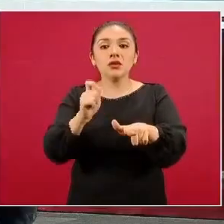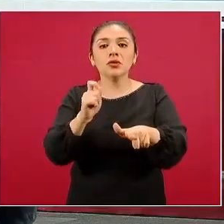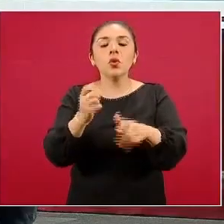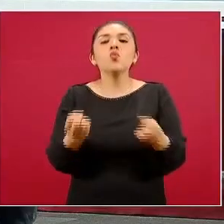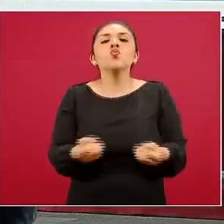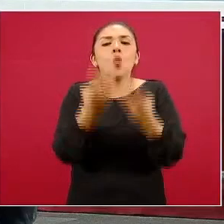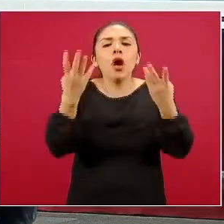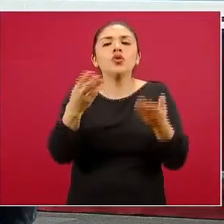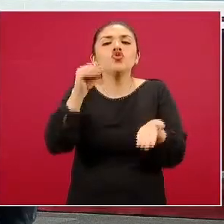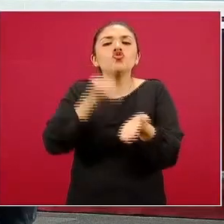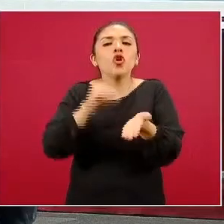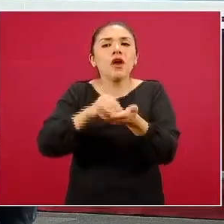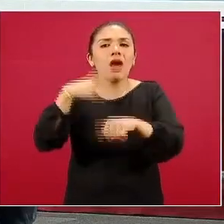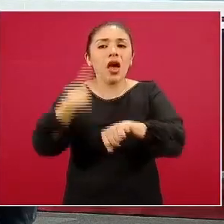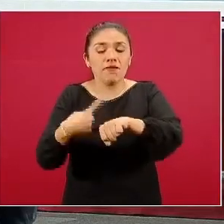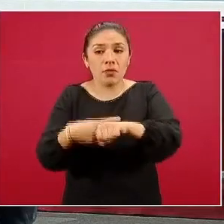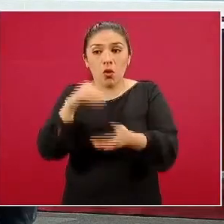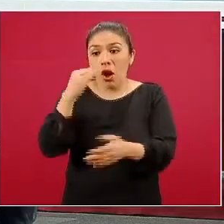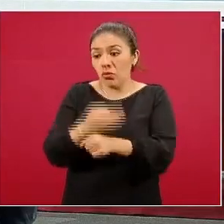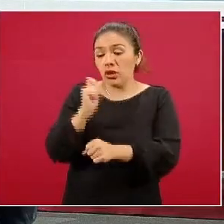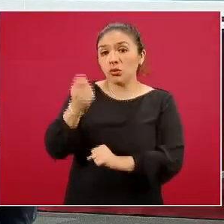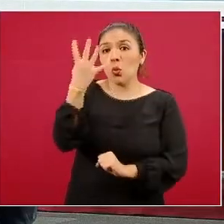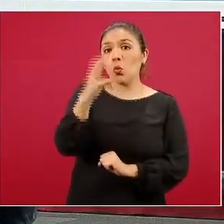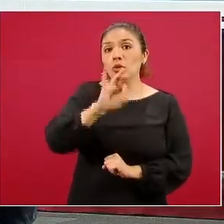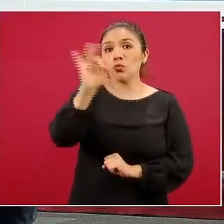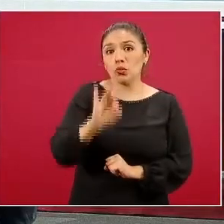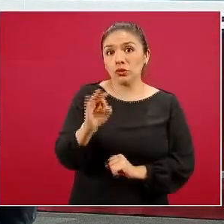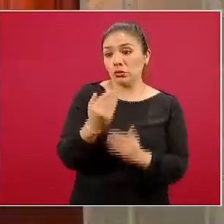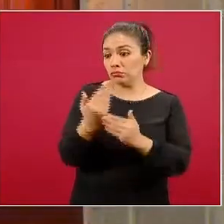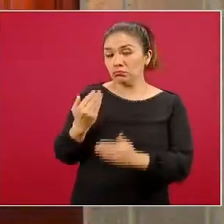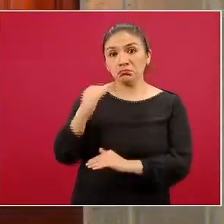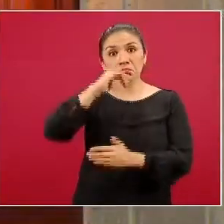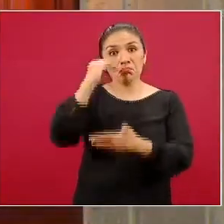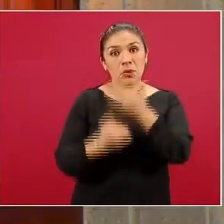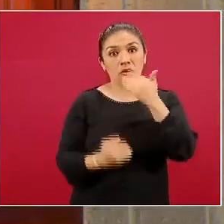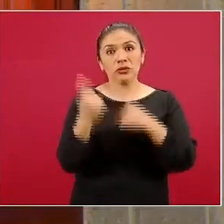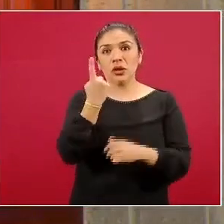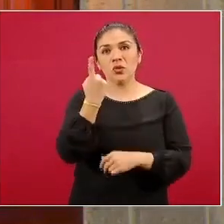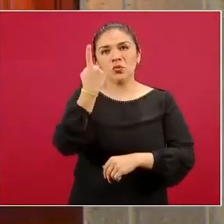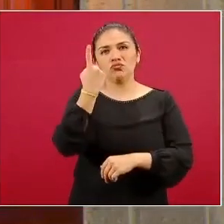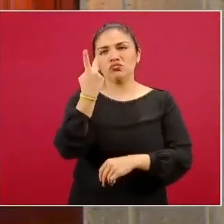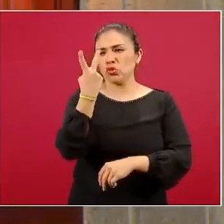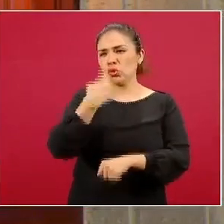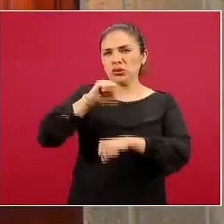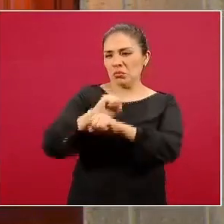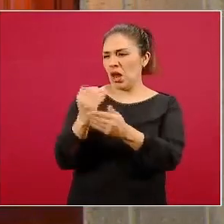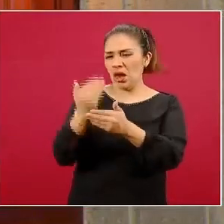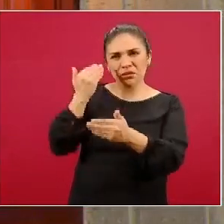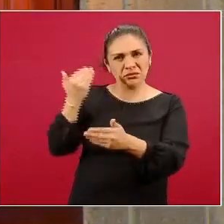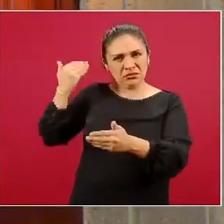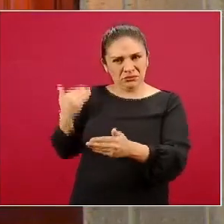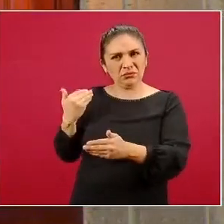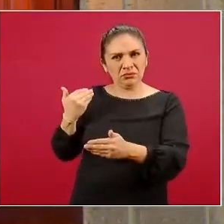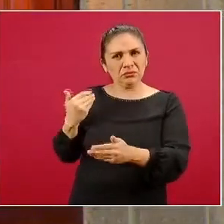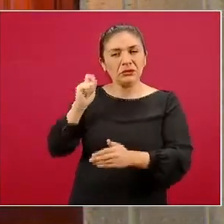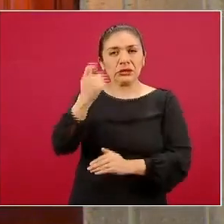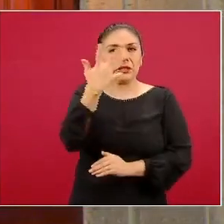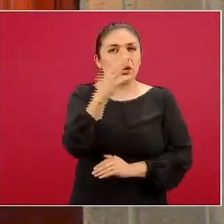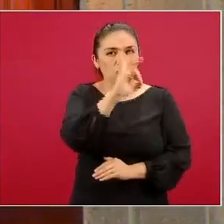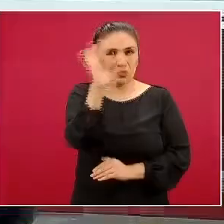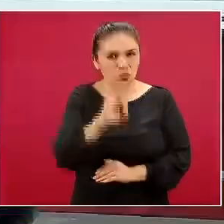de casos activos, 4%. Que disminuyó en relación a la que tuvimos en las últimas 2 semanas anteriores, que